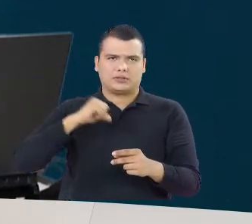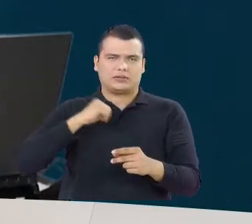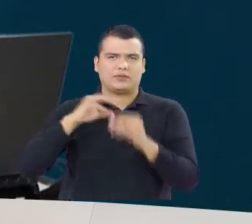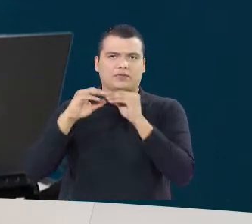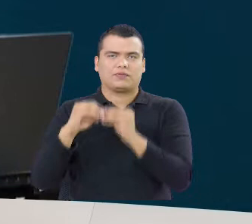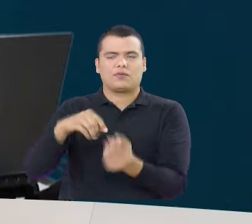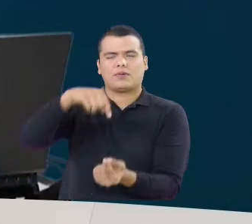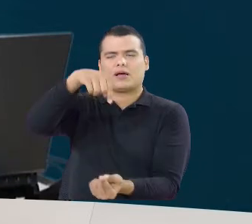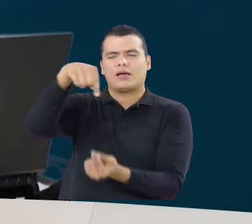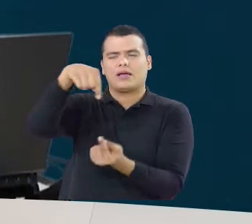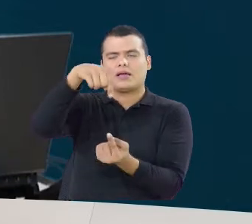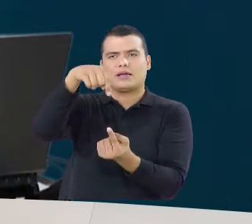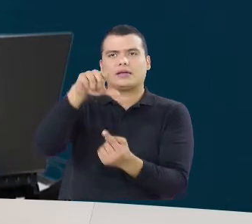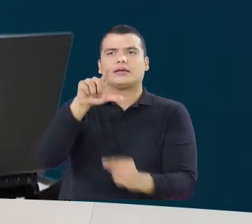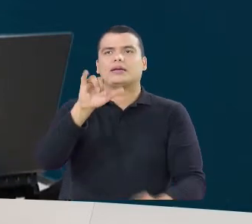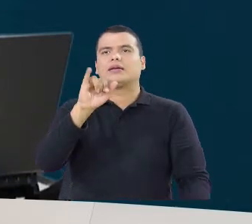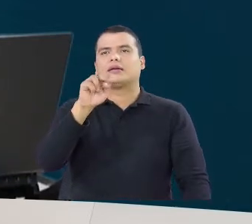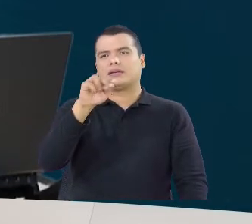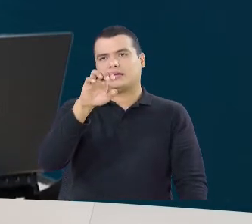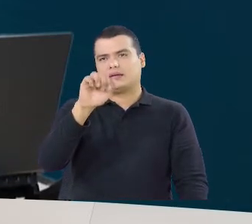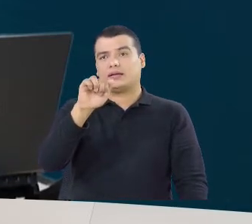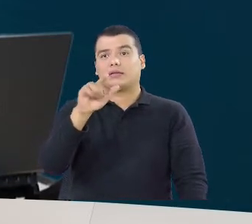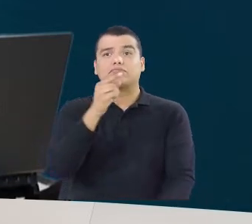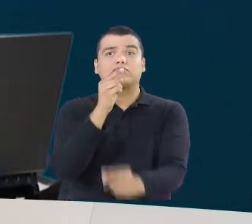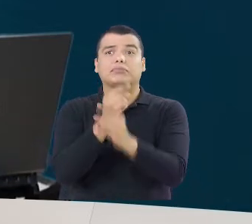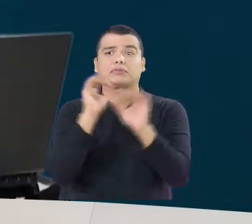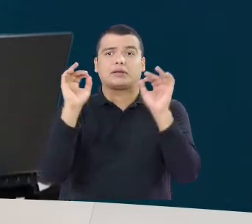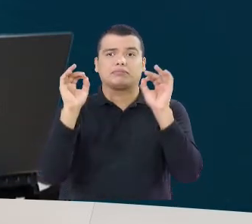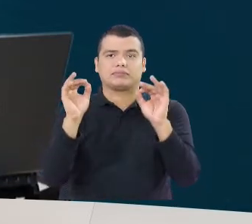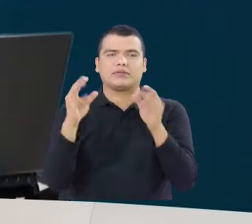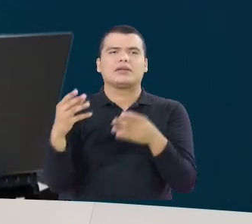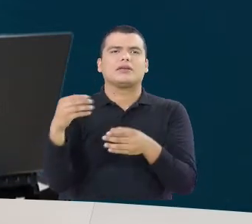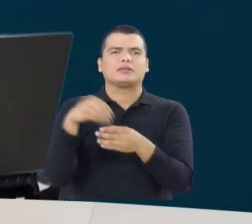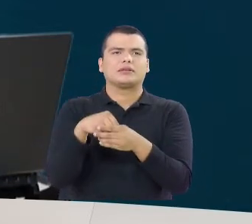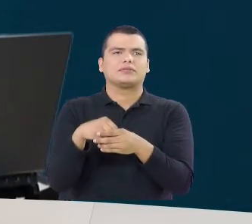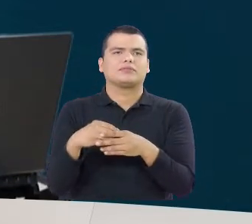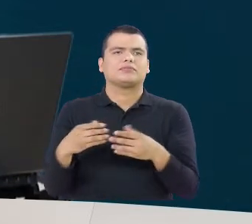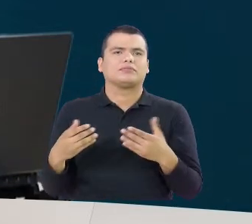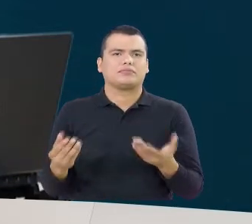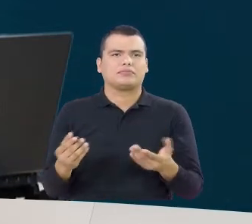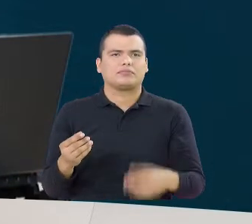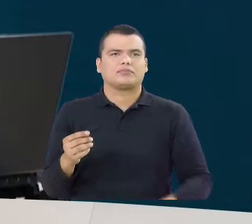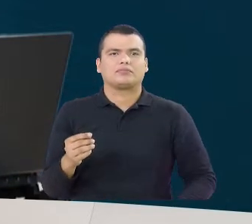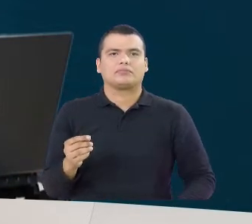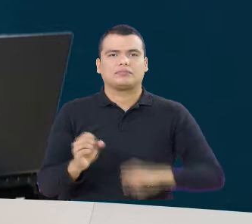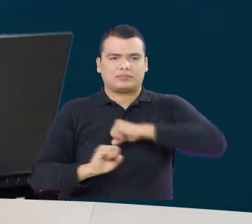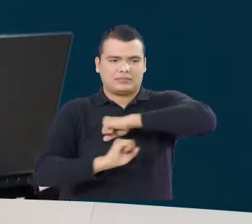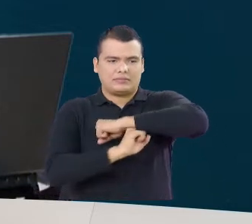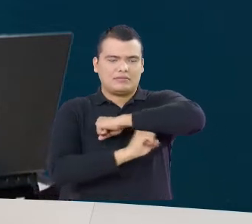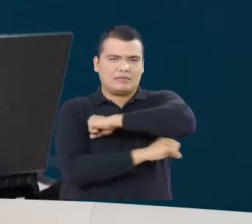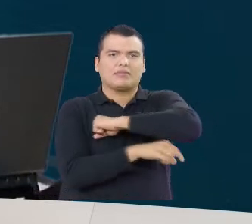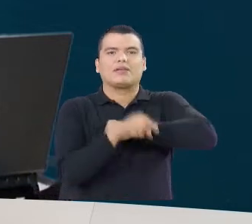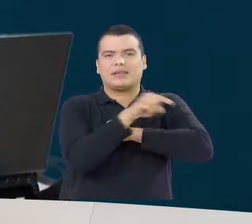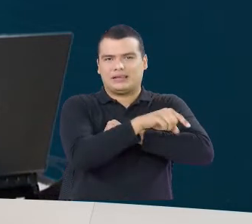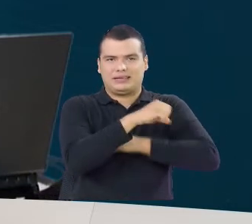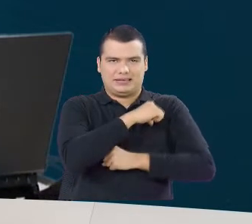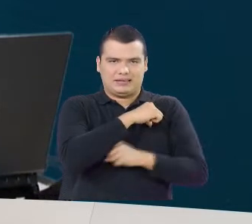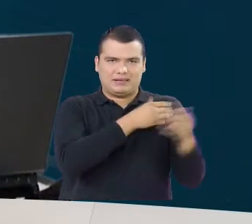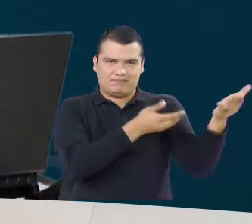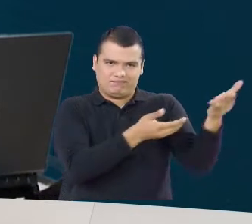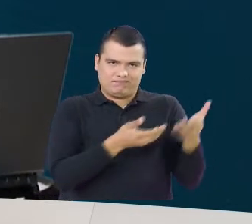que también da buena precisión. Y todo requiere un soporte. Por ejemplo, el soporte de pues sería la estructura de madera.